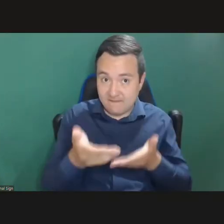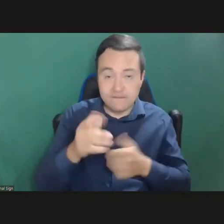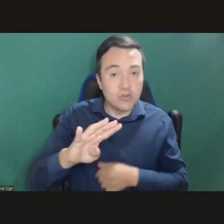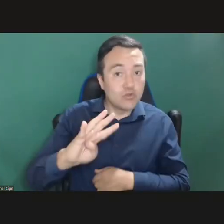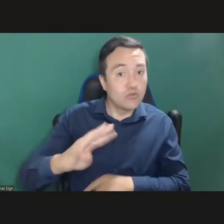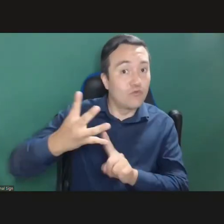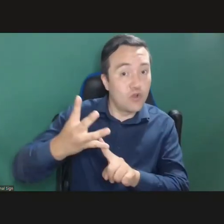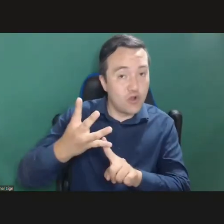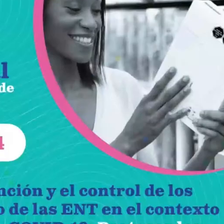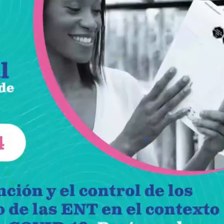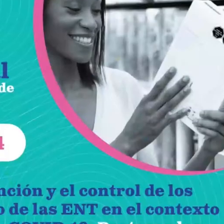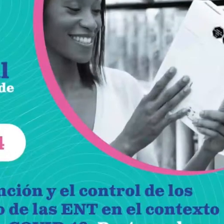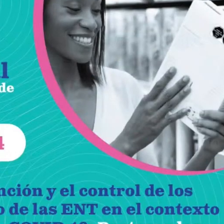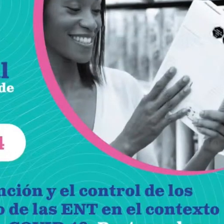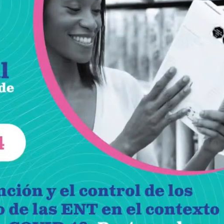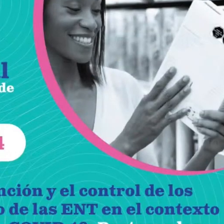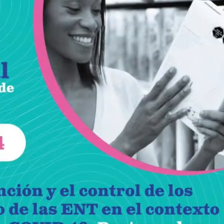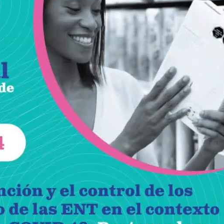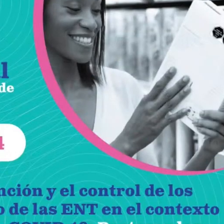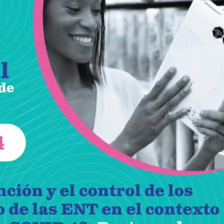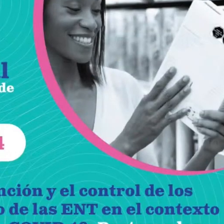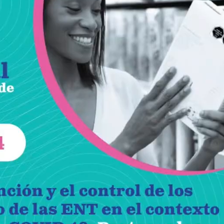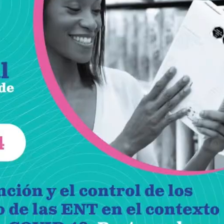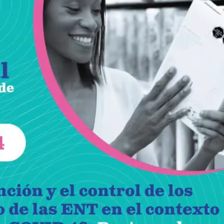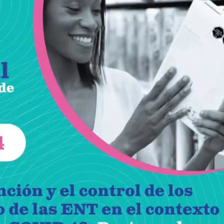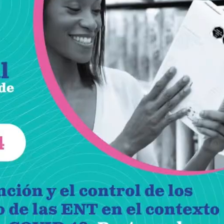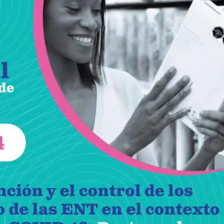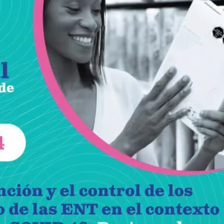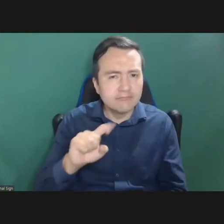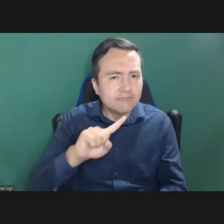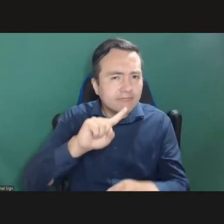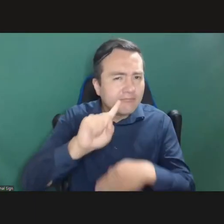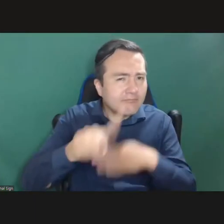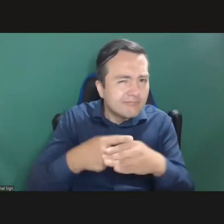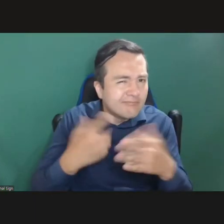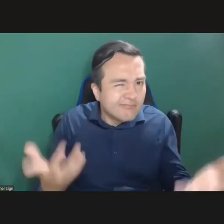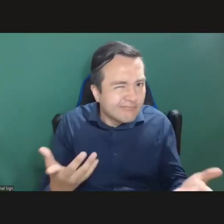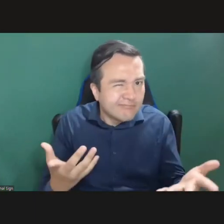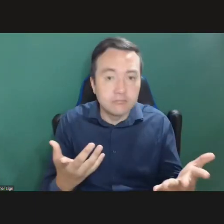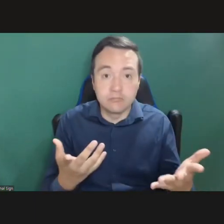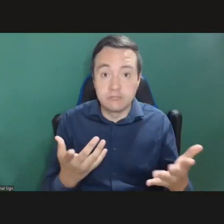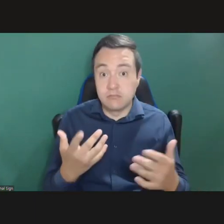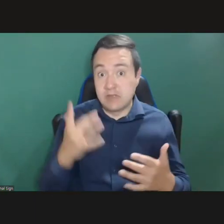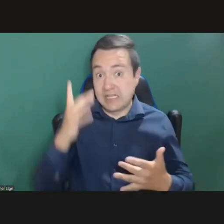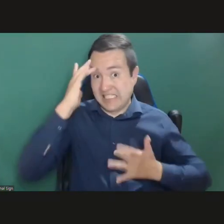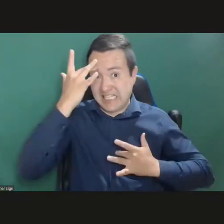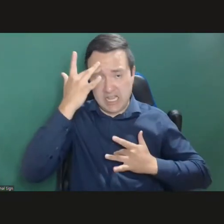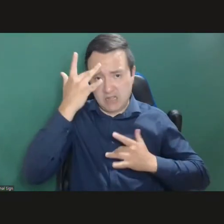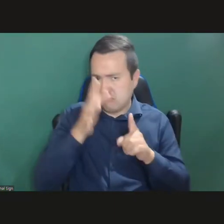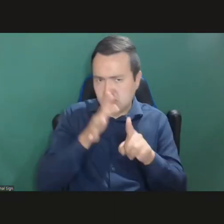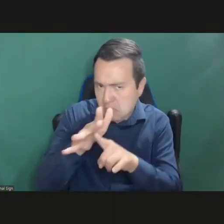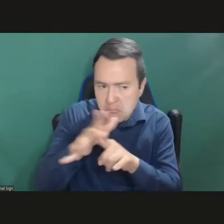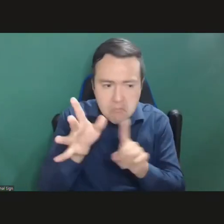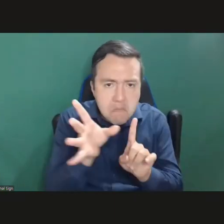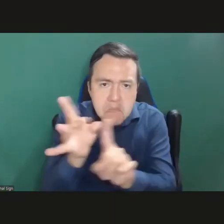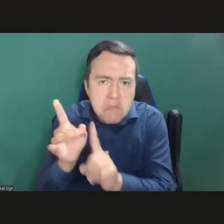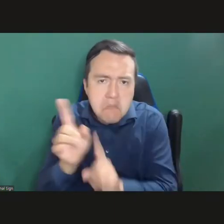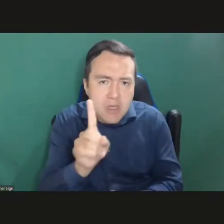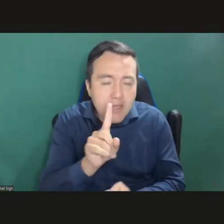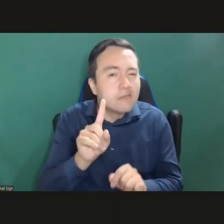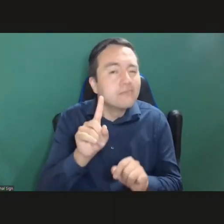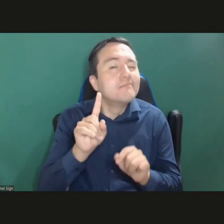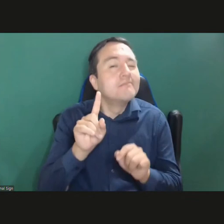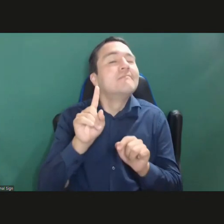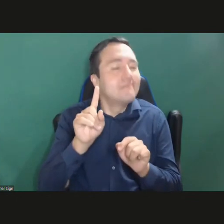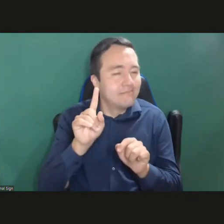de la opc sobre abordar las enfermedades no transmisibles los factores de riesgo y la salud mental durante el periodo comí